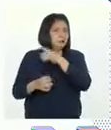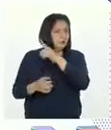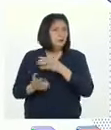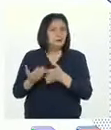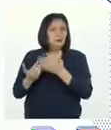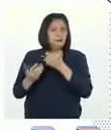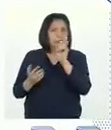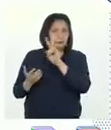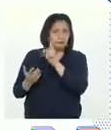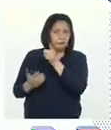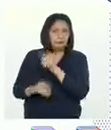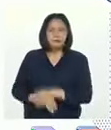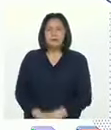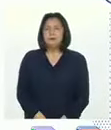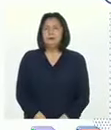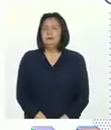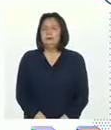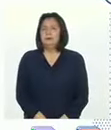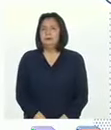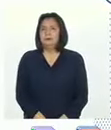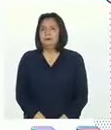leer.